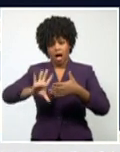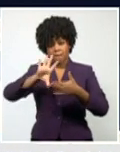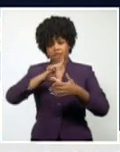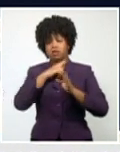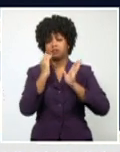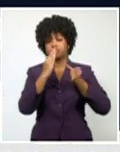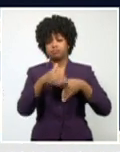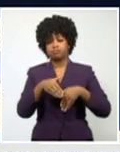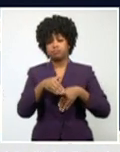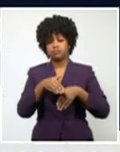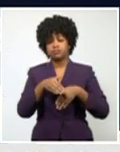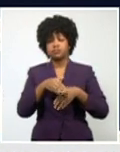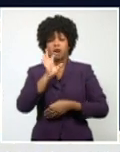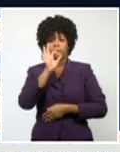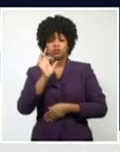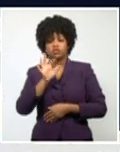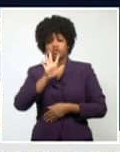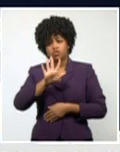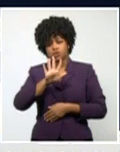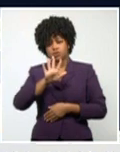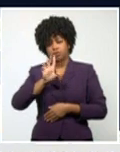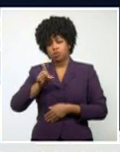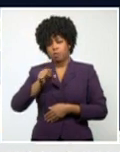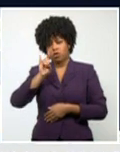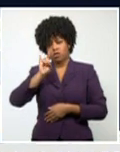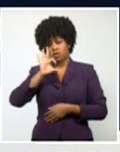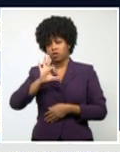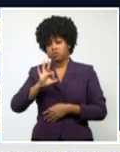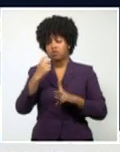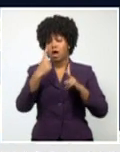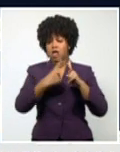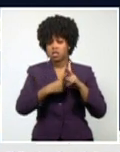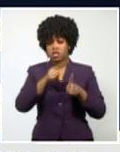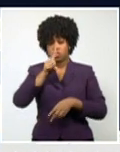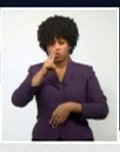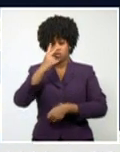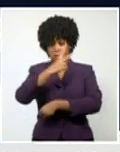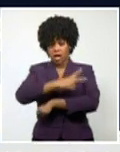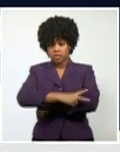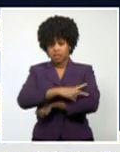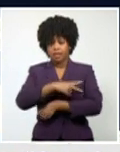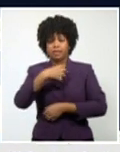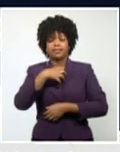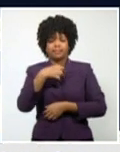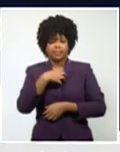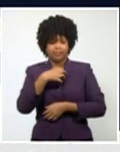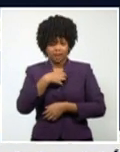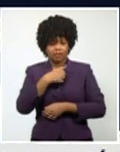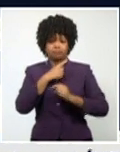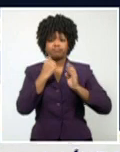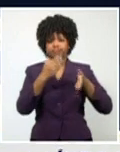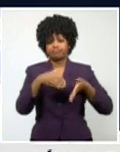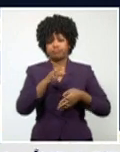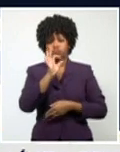un 5,98% y 12 países tienen la tasa de letalidad